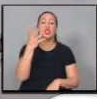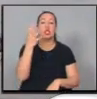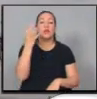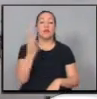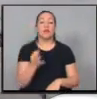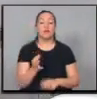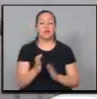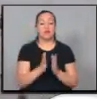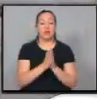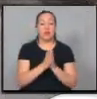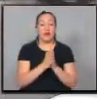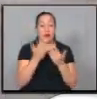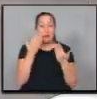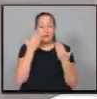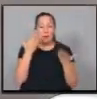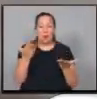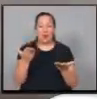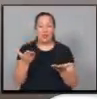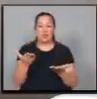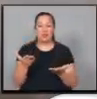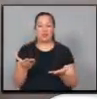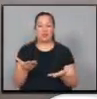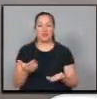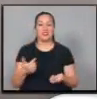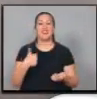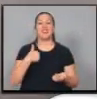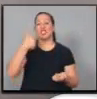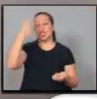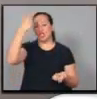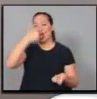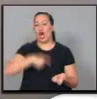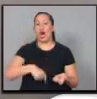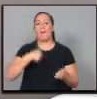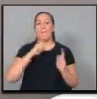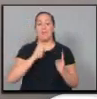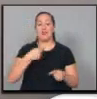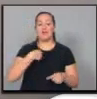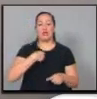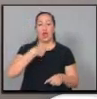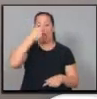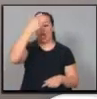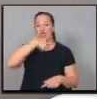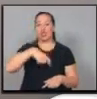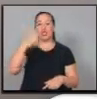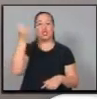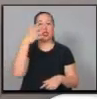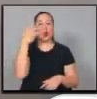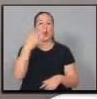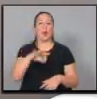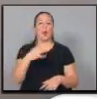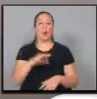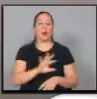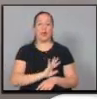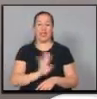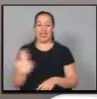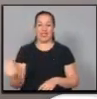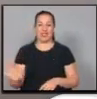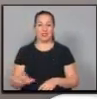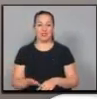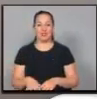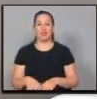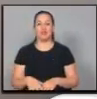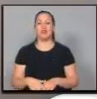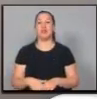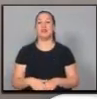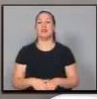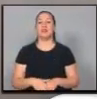favor, la cámara, si me puede enfocar. Aquí está el sol. Ah, muy bien. Es lo único que puedo ofrecerles, lamentablemente. Hace varios